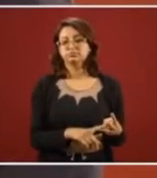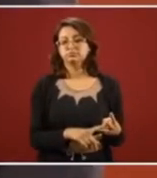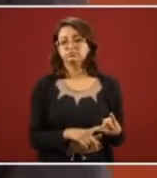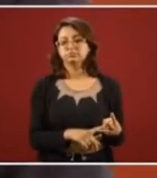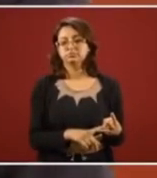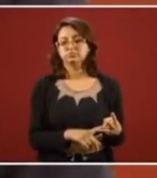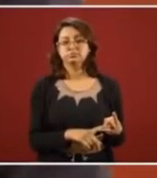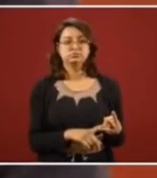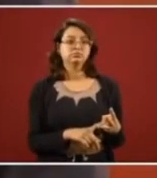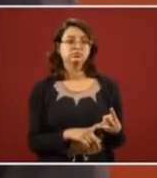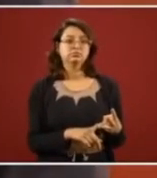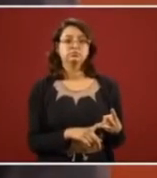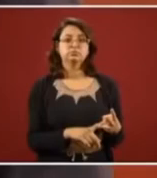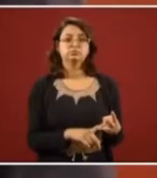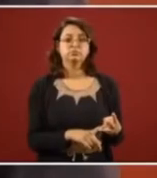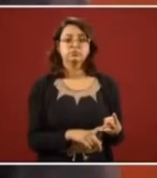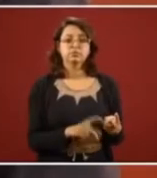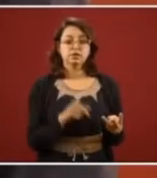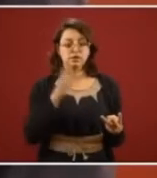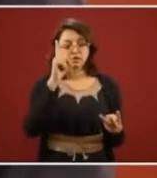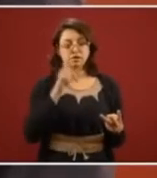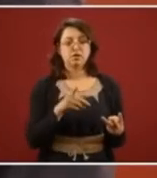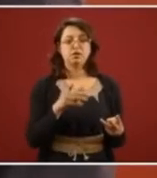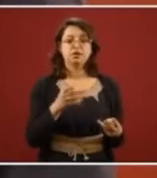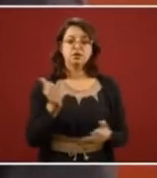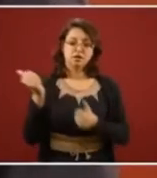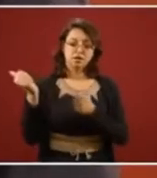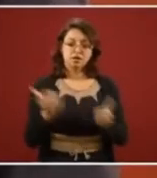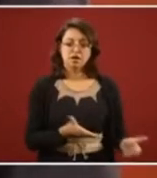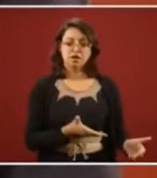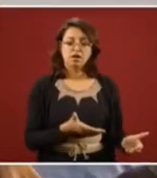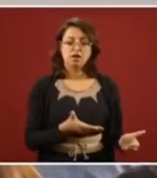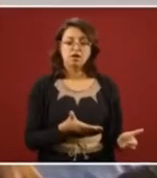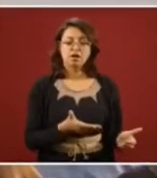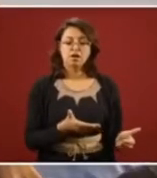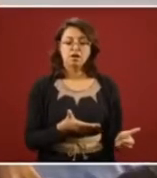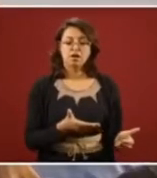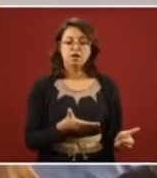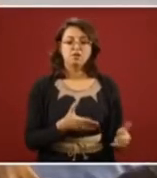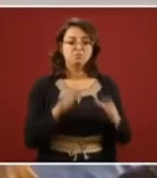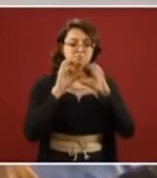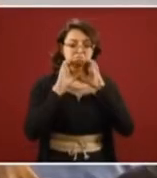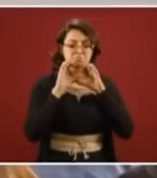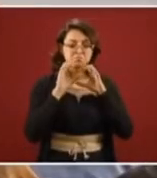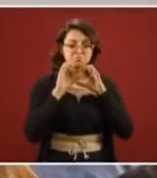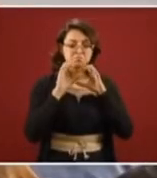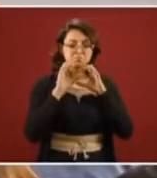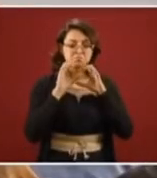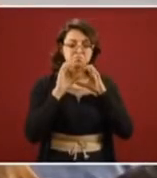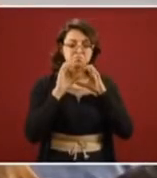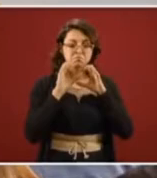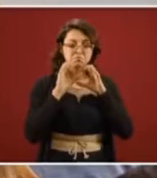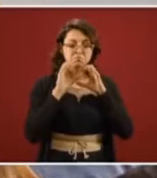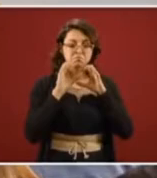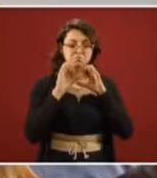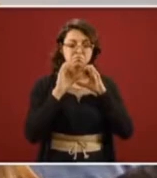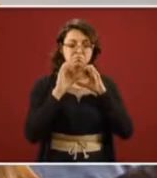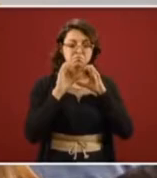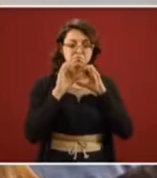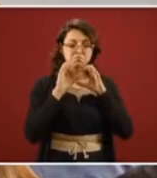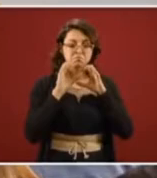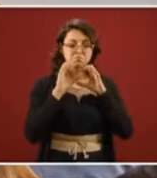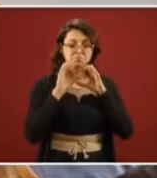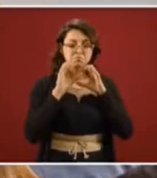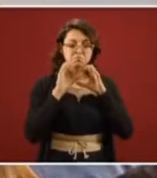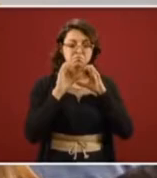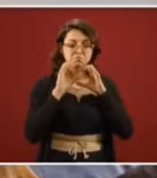de los que fueron a miramar a traer maximiliano 2 the wind termina mal